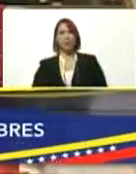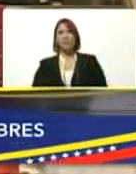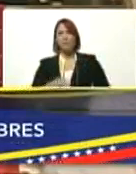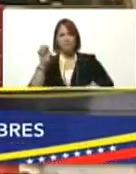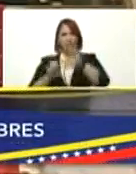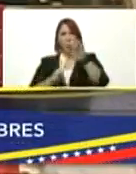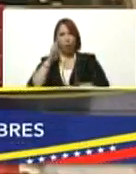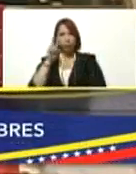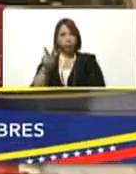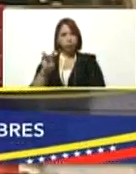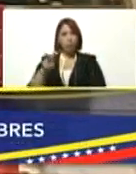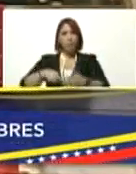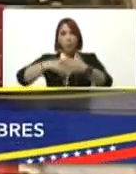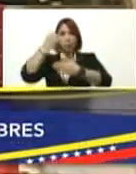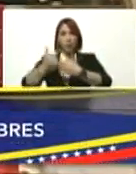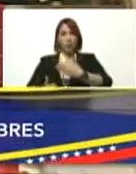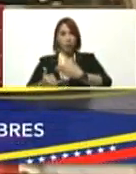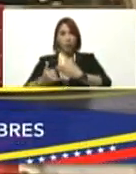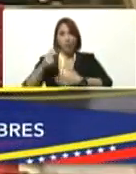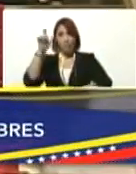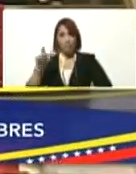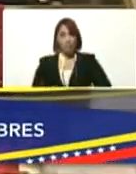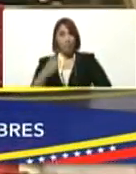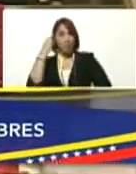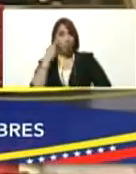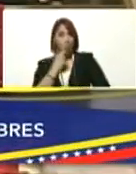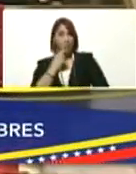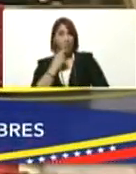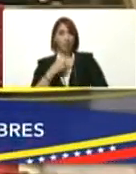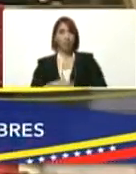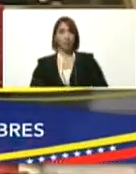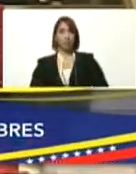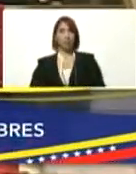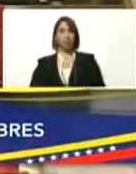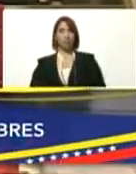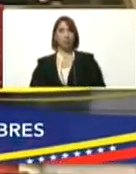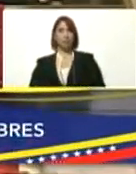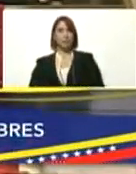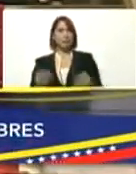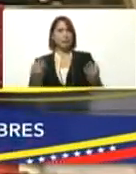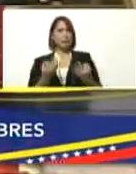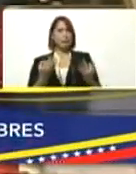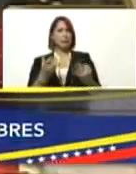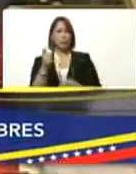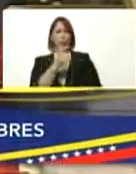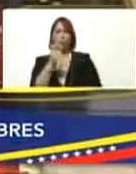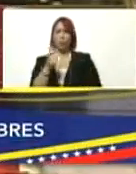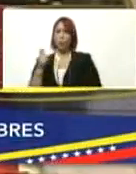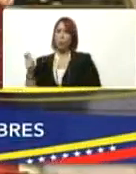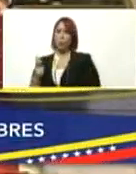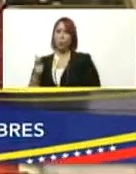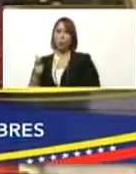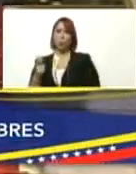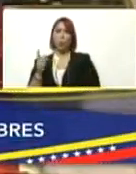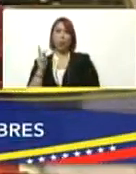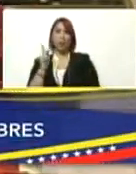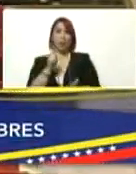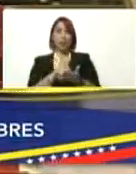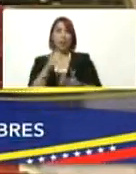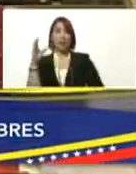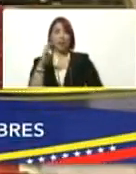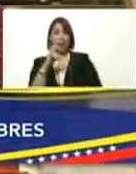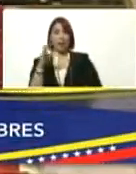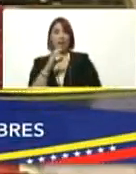del proyecto de Bolívar. Y siempre buscó venir a Caracas, y a Caracas vino